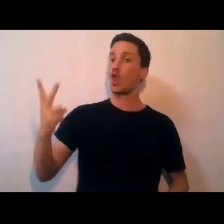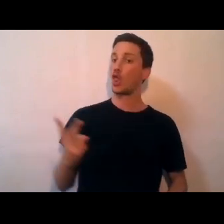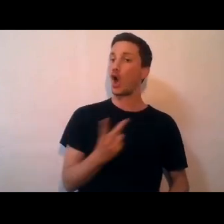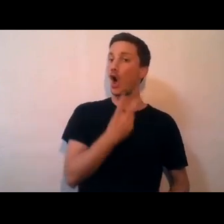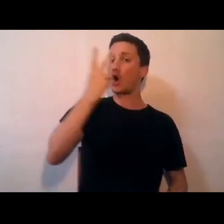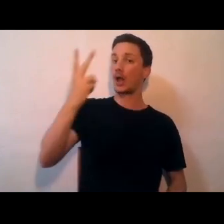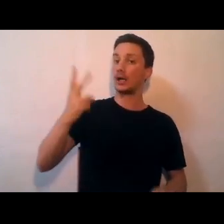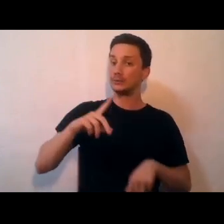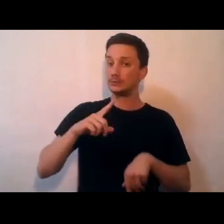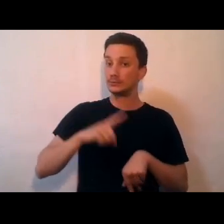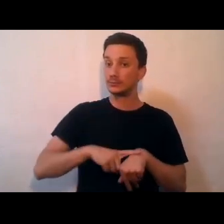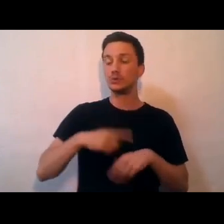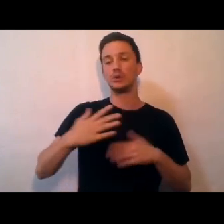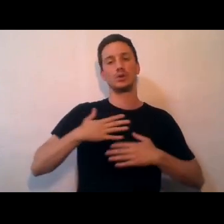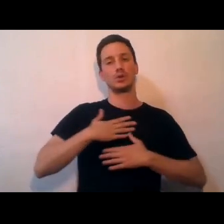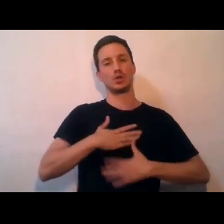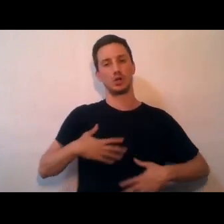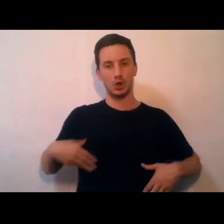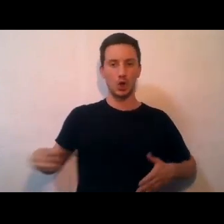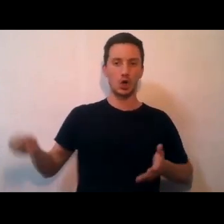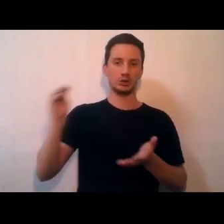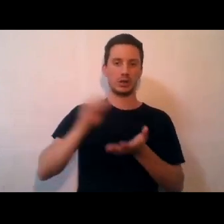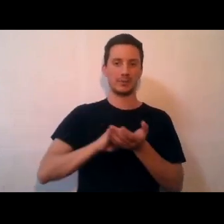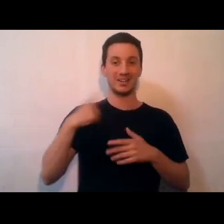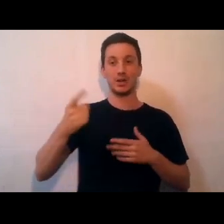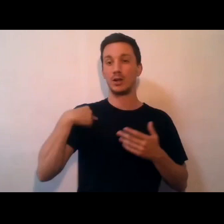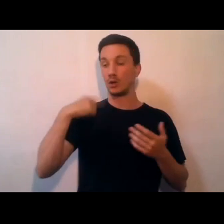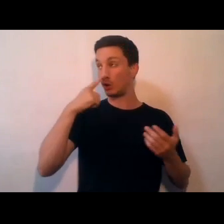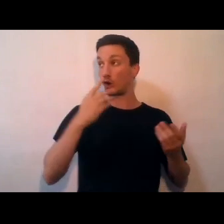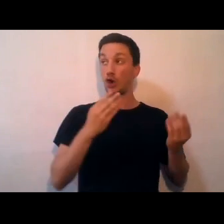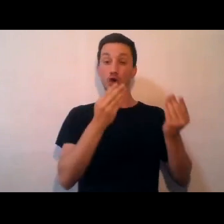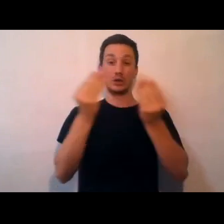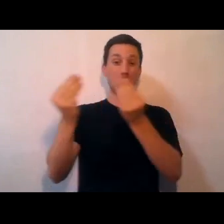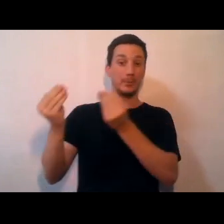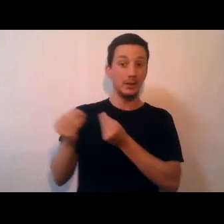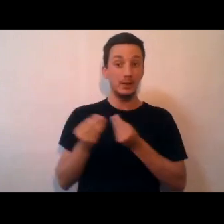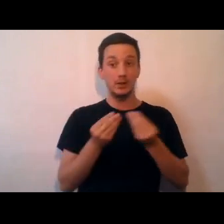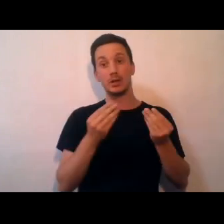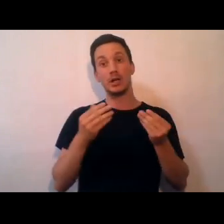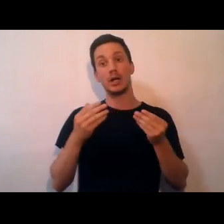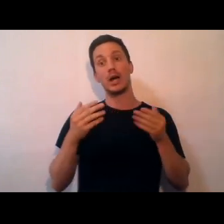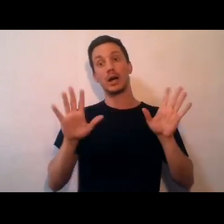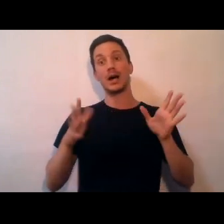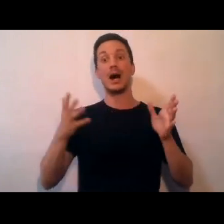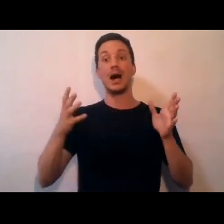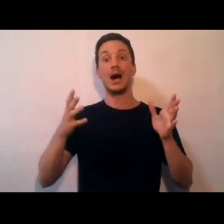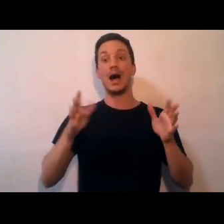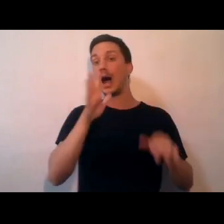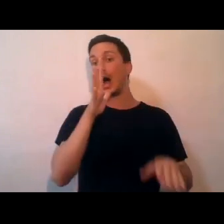La contaminación, aunque últimamente están haciendo mejoras